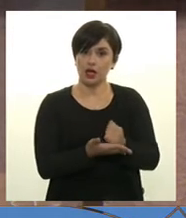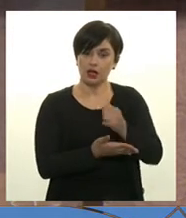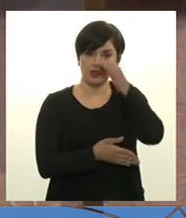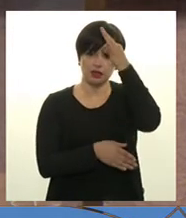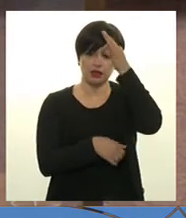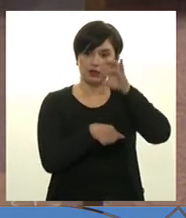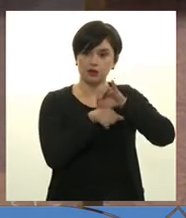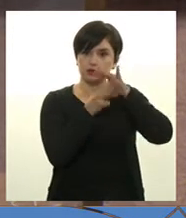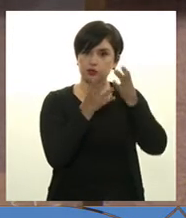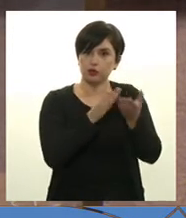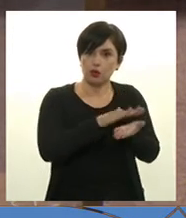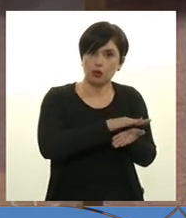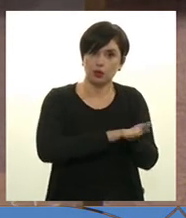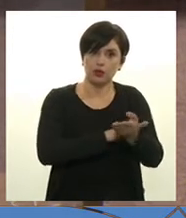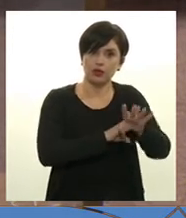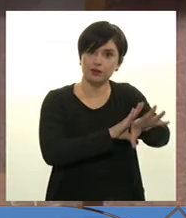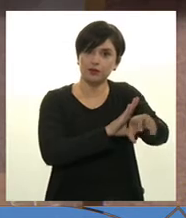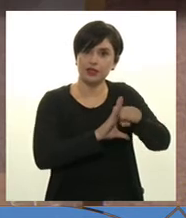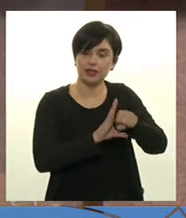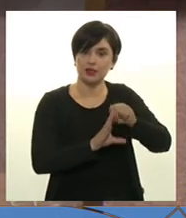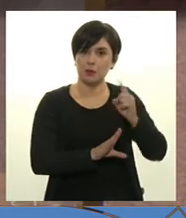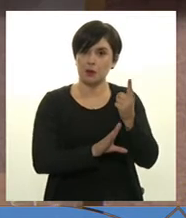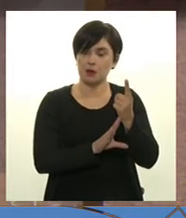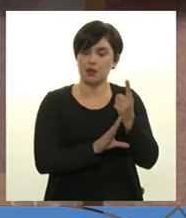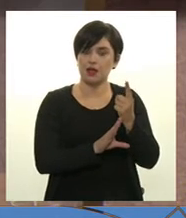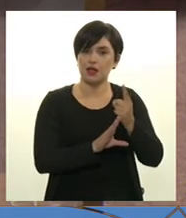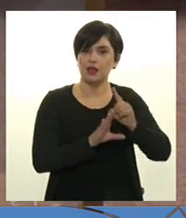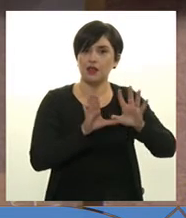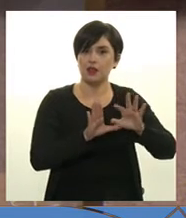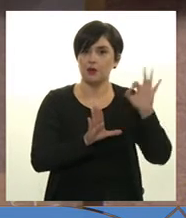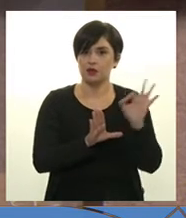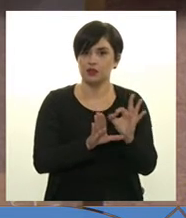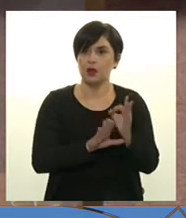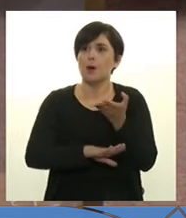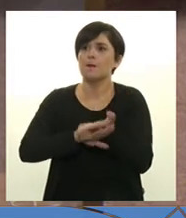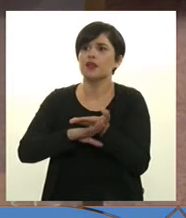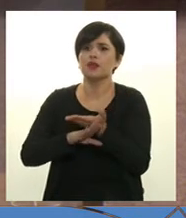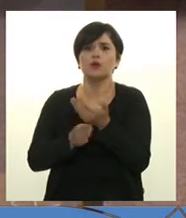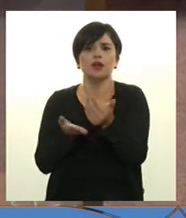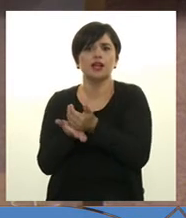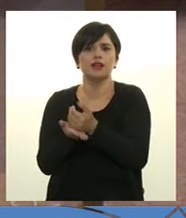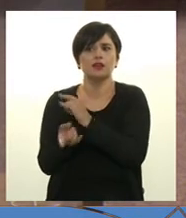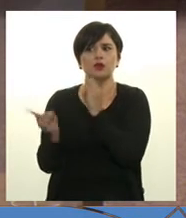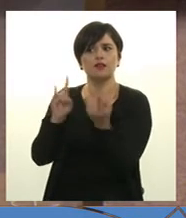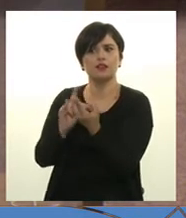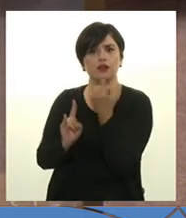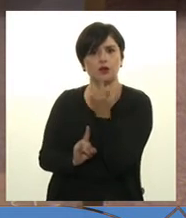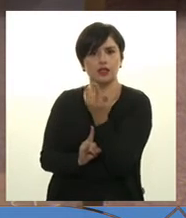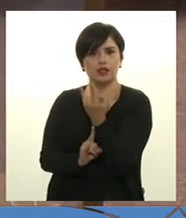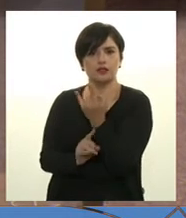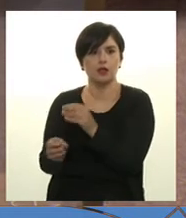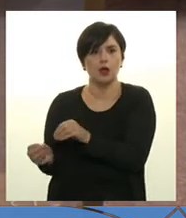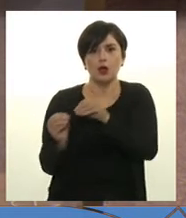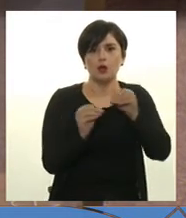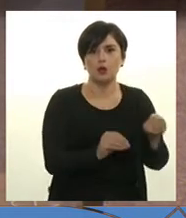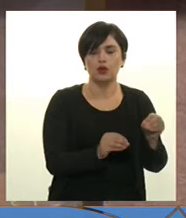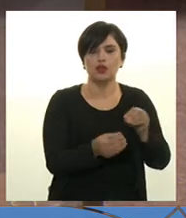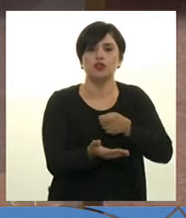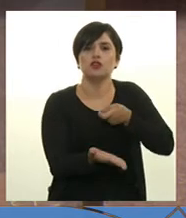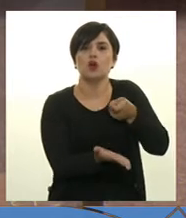junto con proponer el retiro del primer 10% solicitamos una renta universal de emergencia durante ella la postergación de los créditos hipotecarios